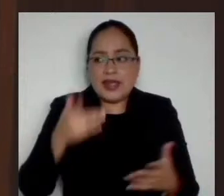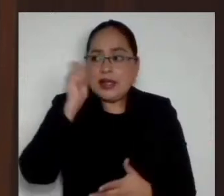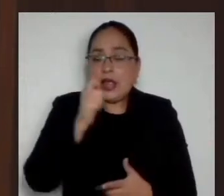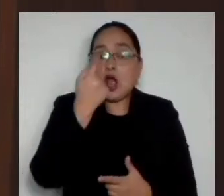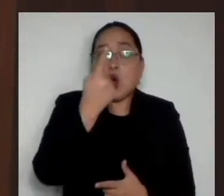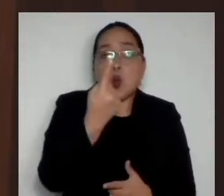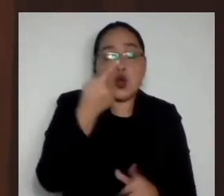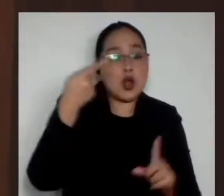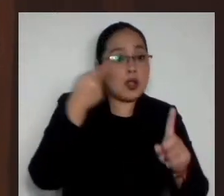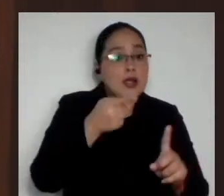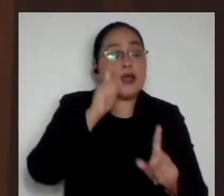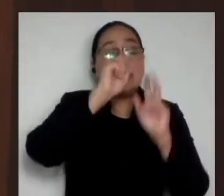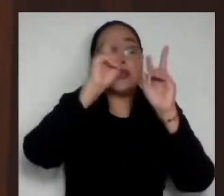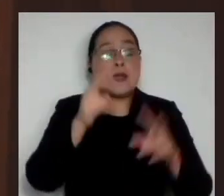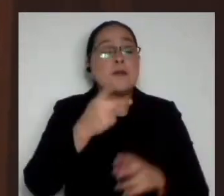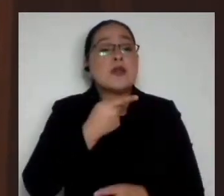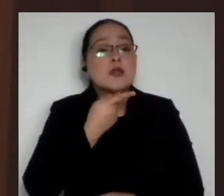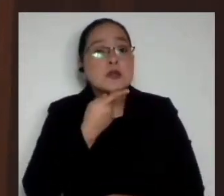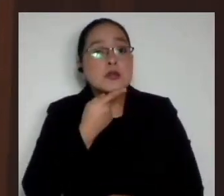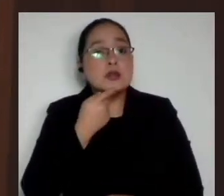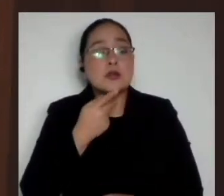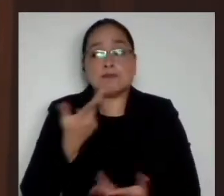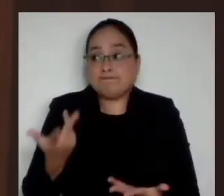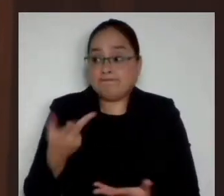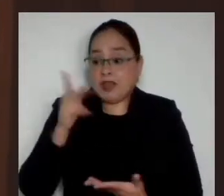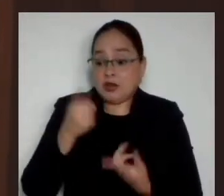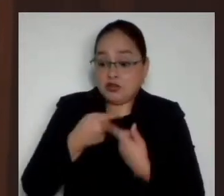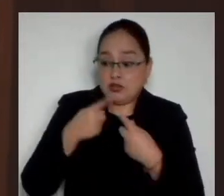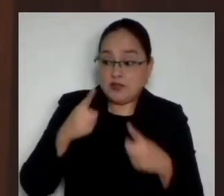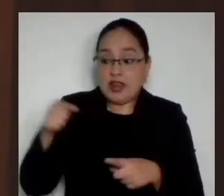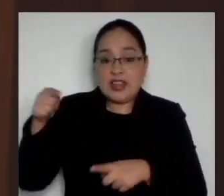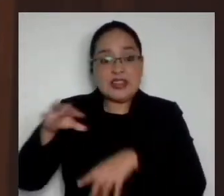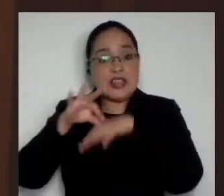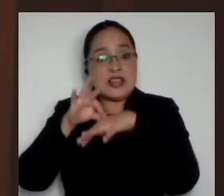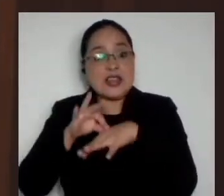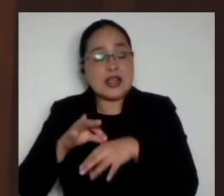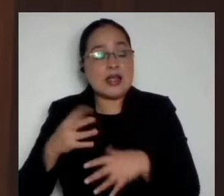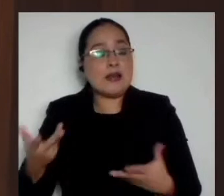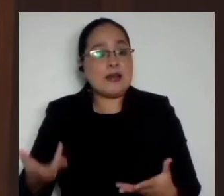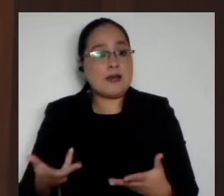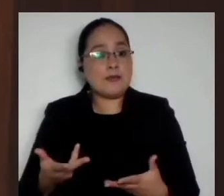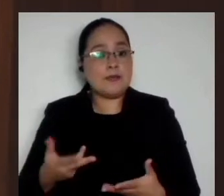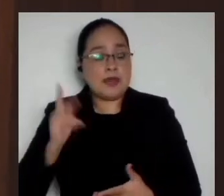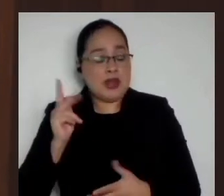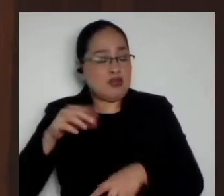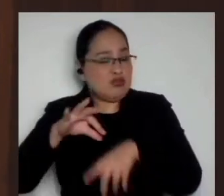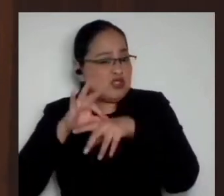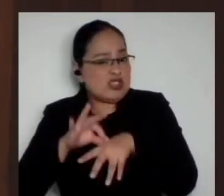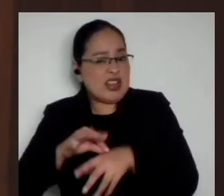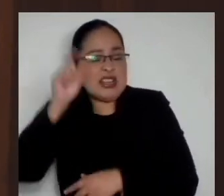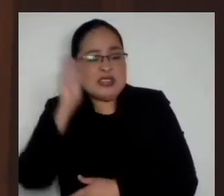cosa es la realidad. Y la realidad es muy terca, compañeras y compañeros.